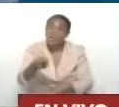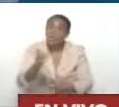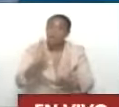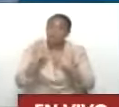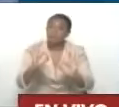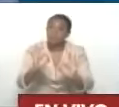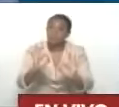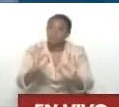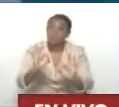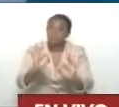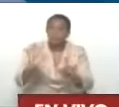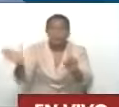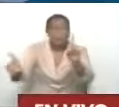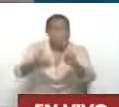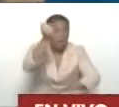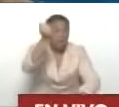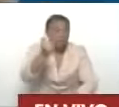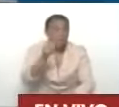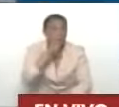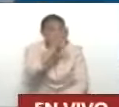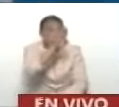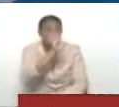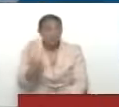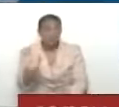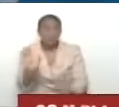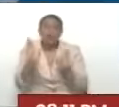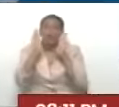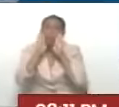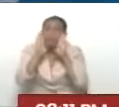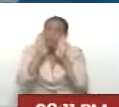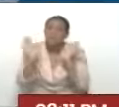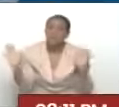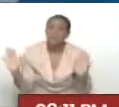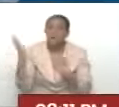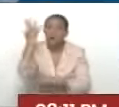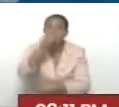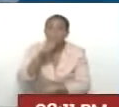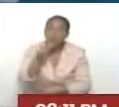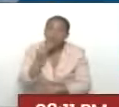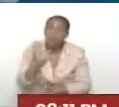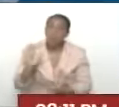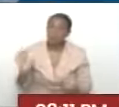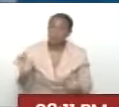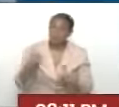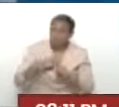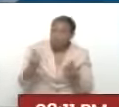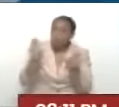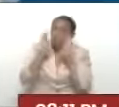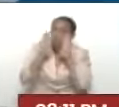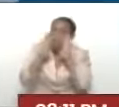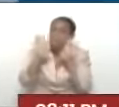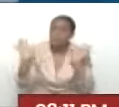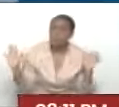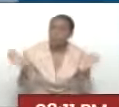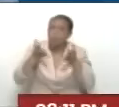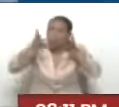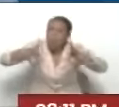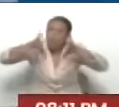grande. Porque ese es otro consejo que yo le daría a la juventud, a toda la